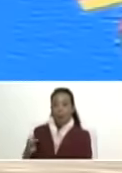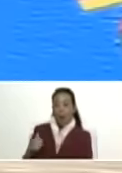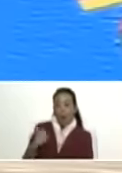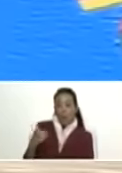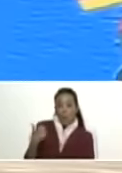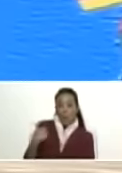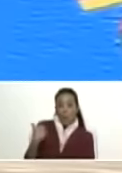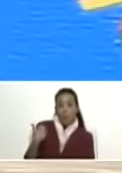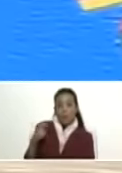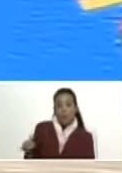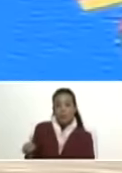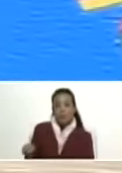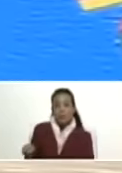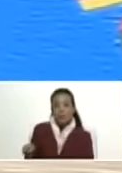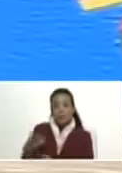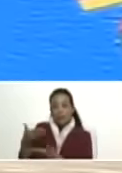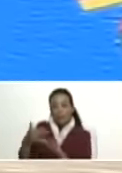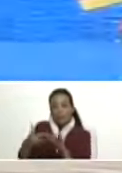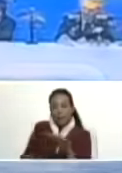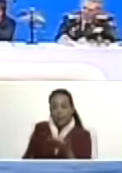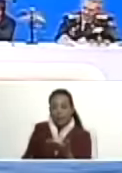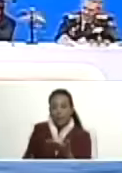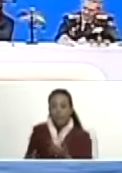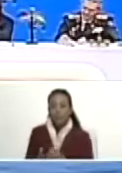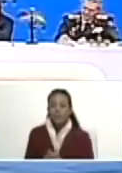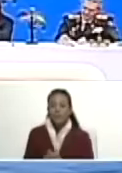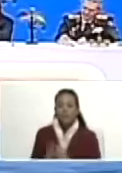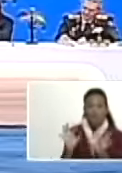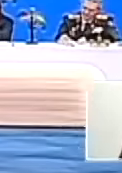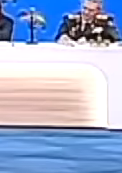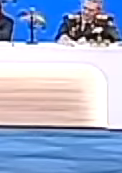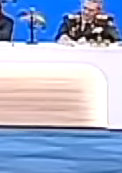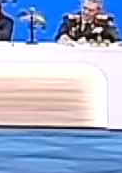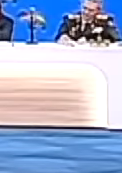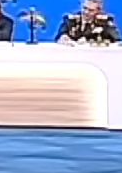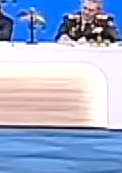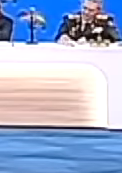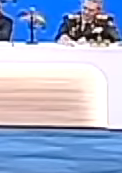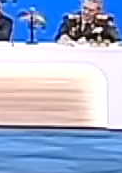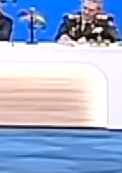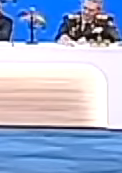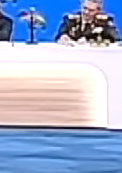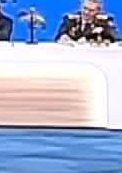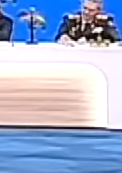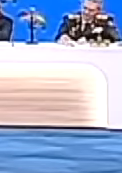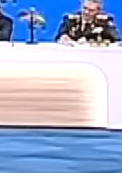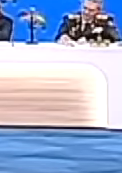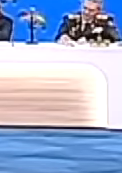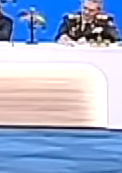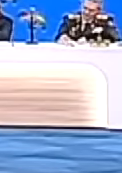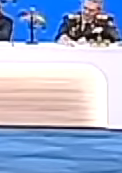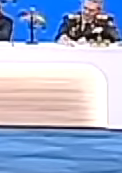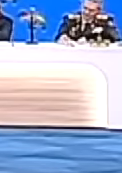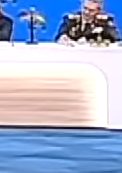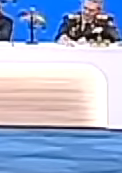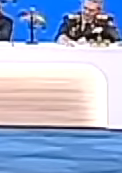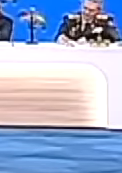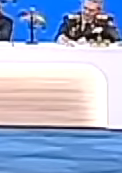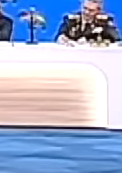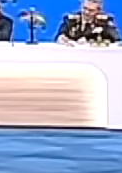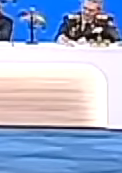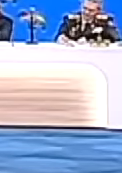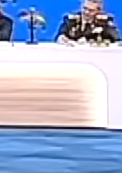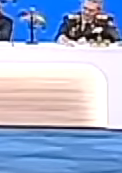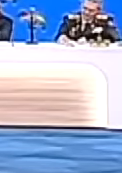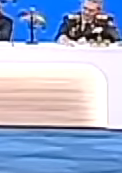precisamente obtiene, por vía de corrupción, como es público y notorio en la opinión pública de Guyana, hoy